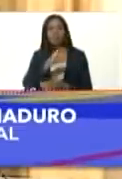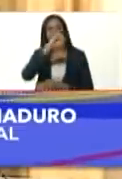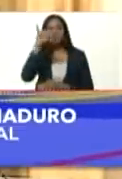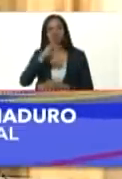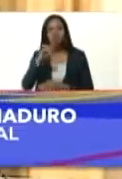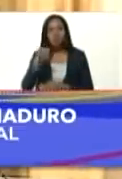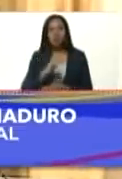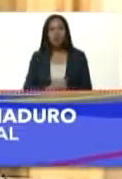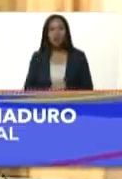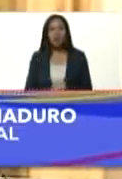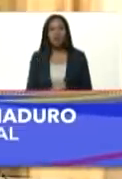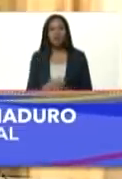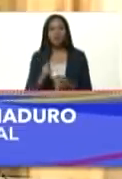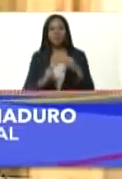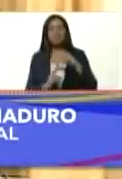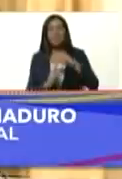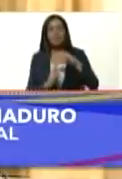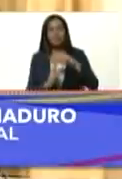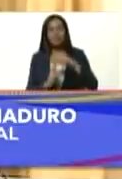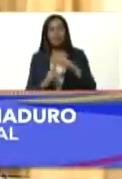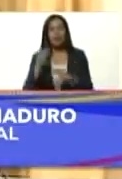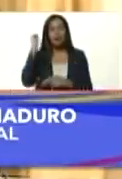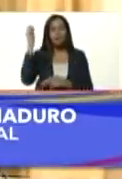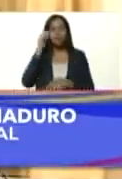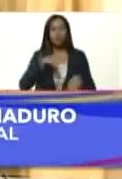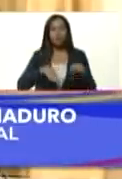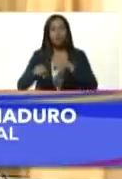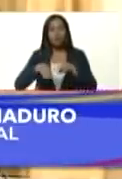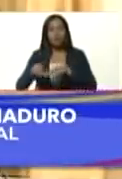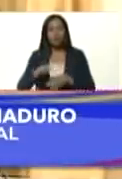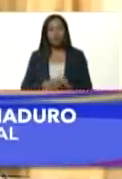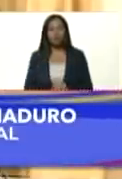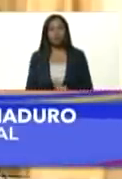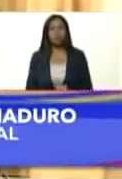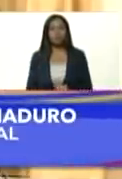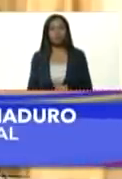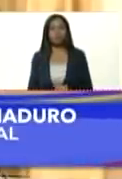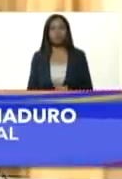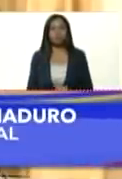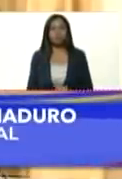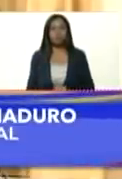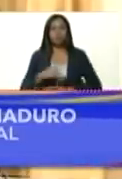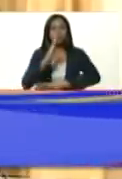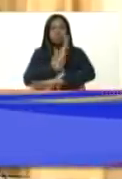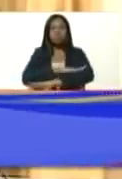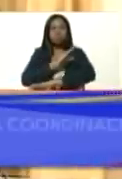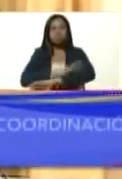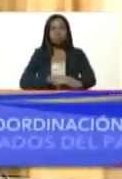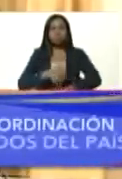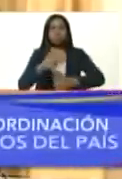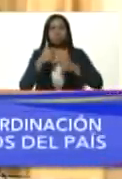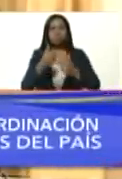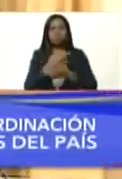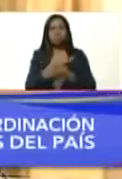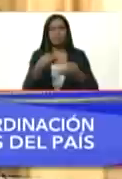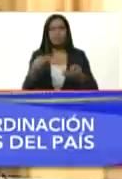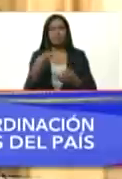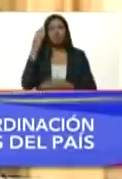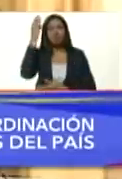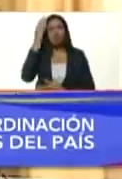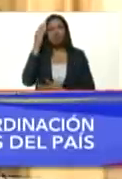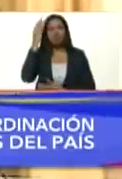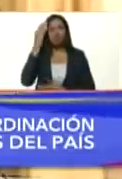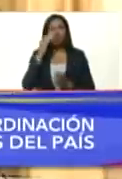Zulia, Táchira, Apure y Cojedes por su disciplina, su